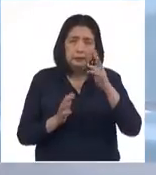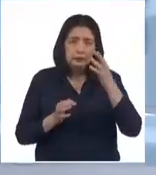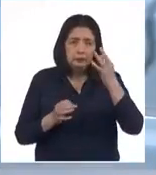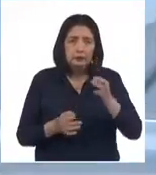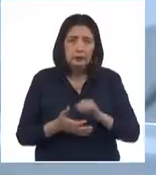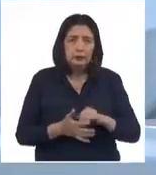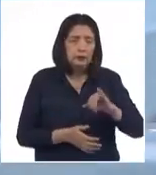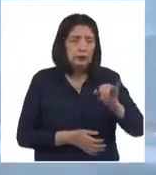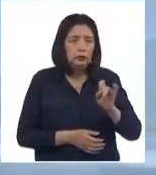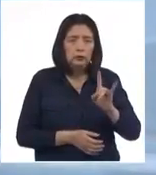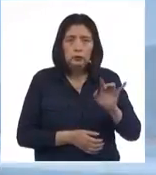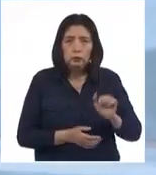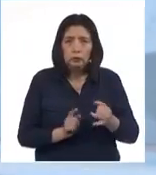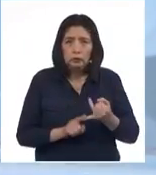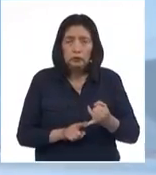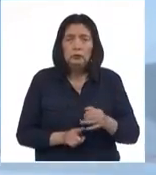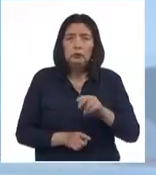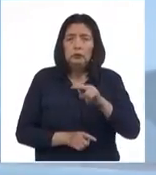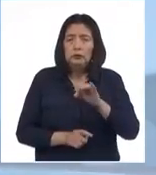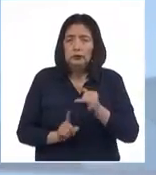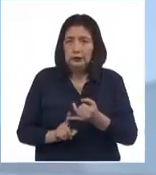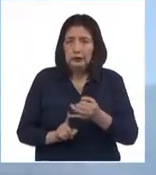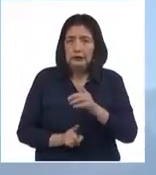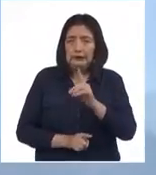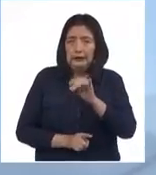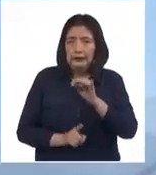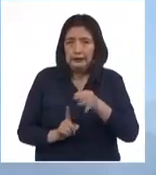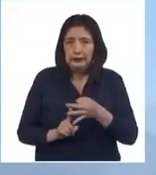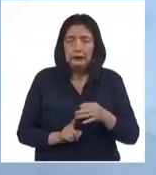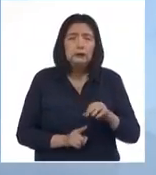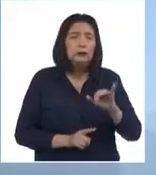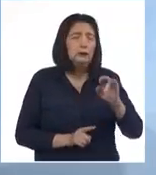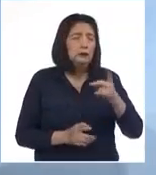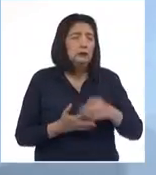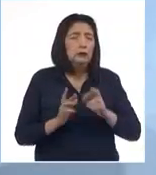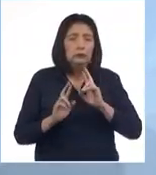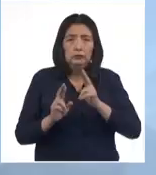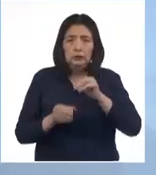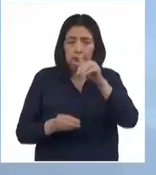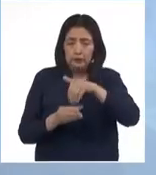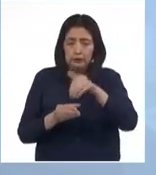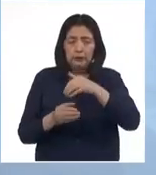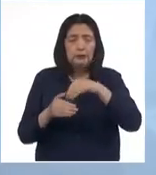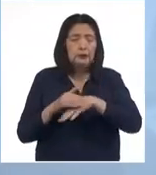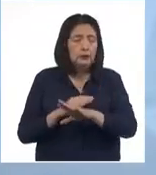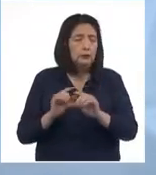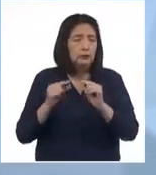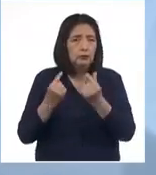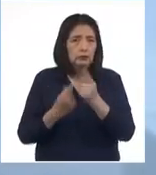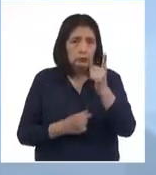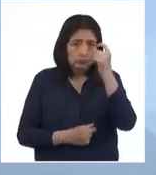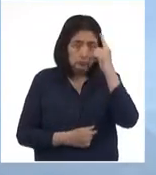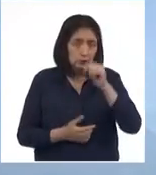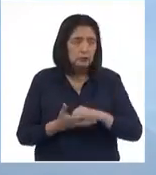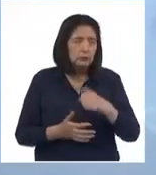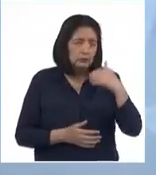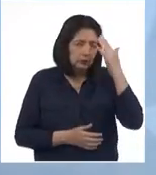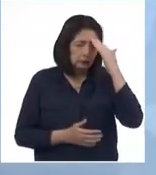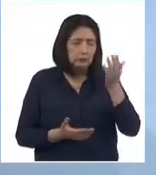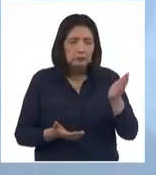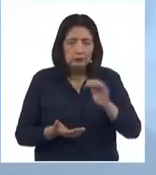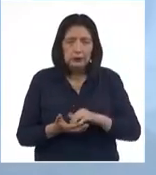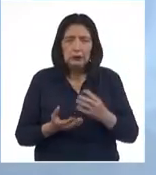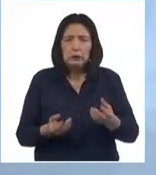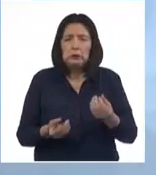julio guzmán nidia vílchez daniel salaverry y yonhy lescano encabeza los resultados de las elecciones internas de sus partidos vamos a conocer más